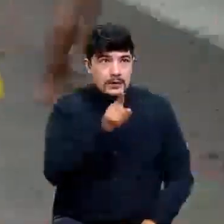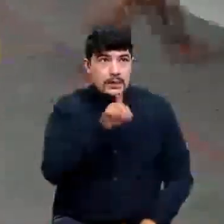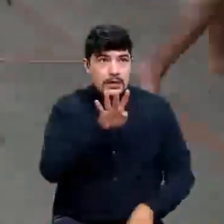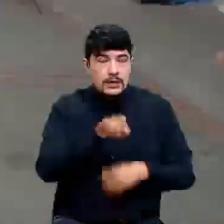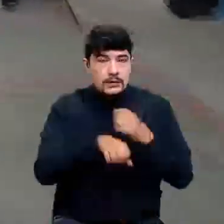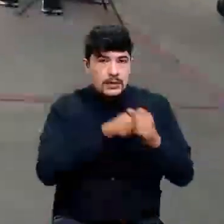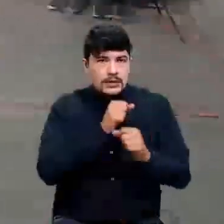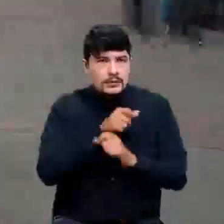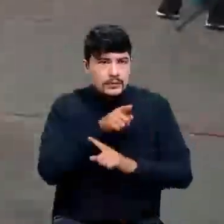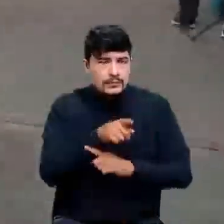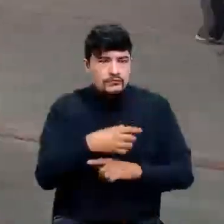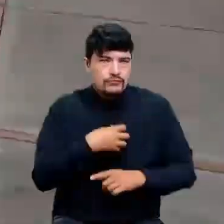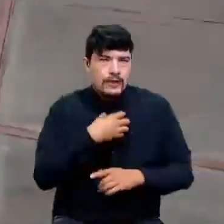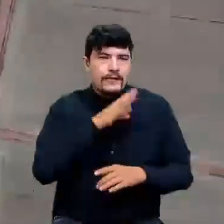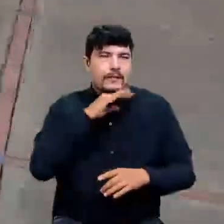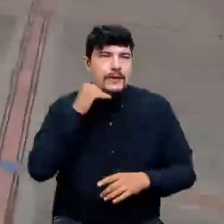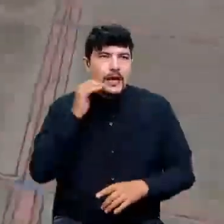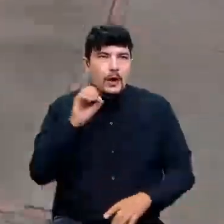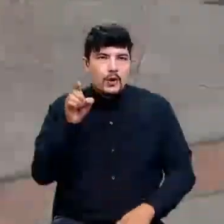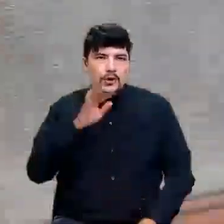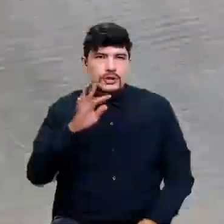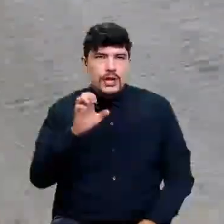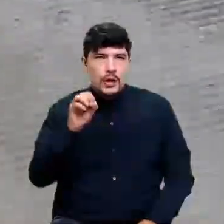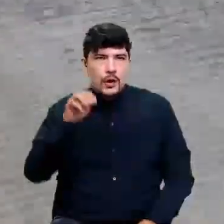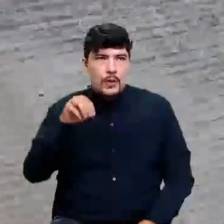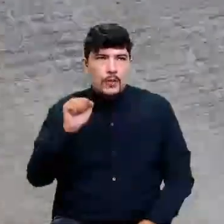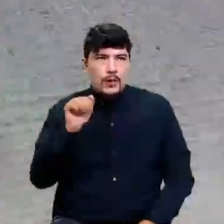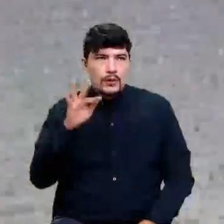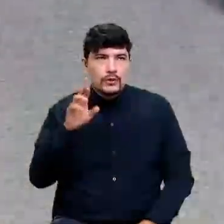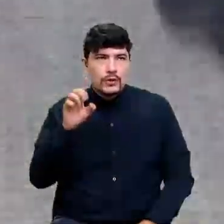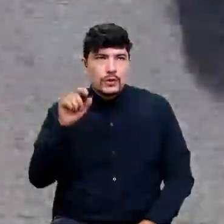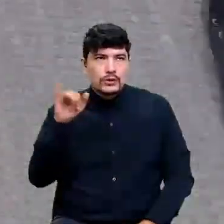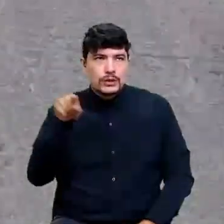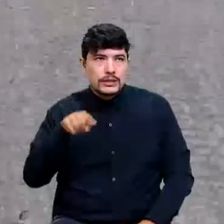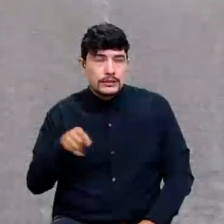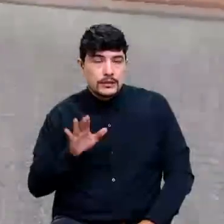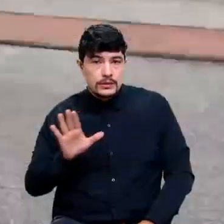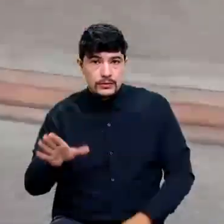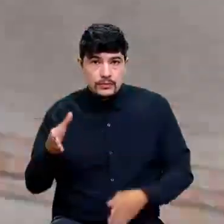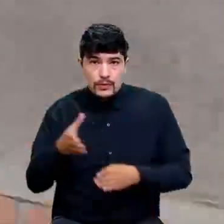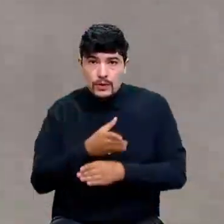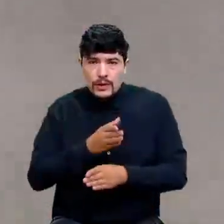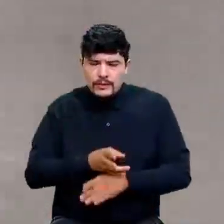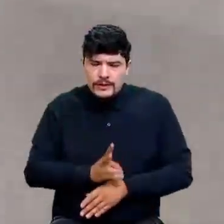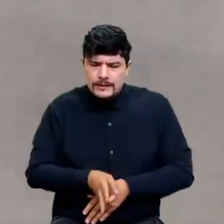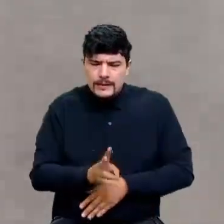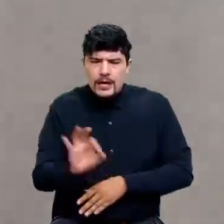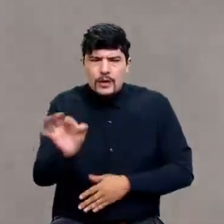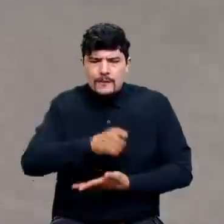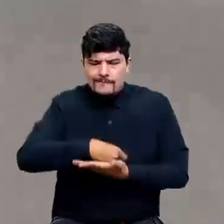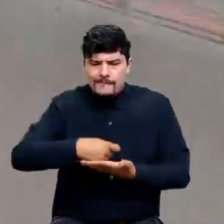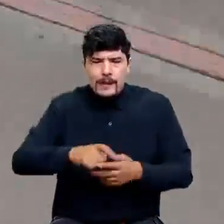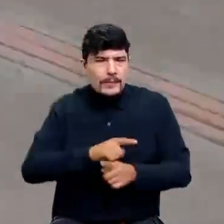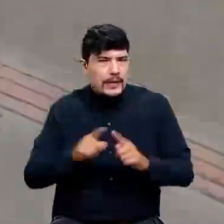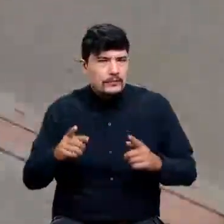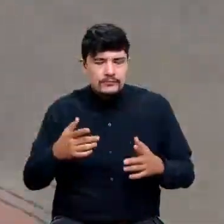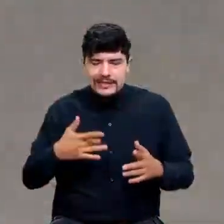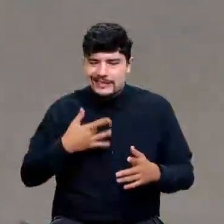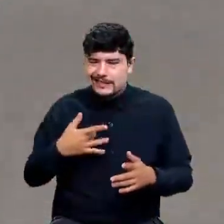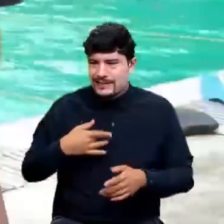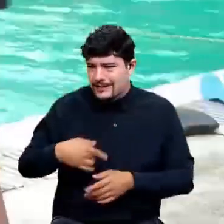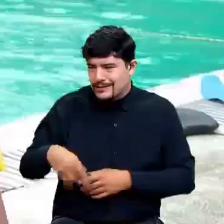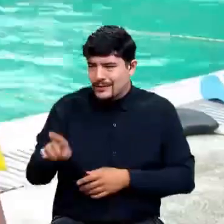sufre osteocondromatosis, una enfermedad que afecta las articulaciones, y aunque tiene dificultad para la marcha y la escritura, se siente como pez en el